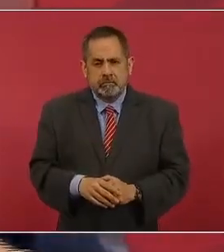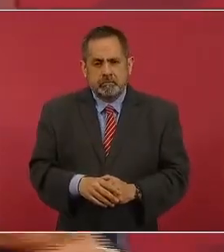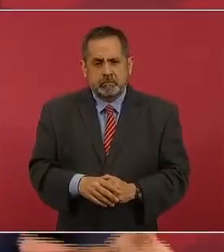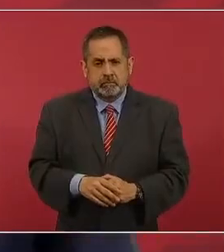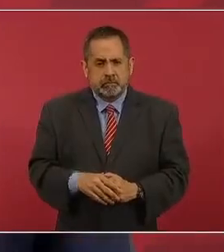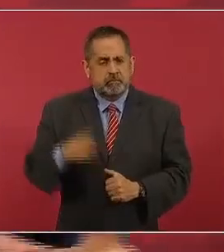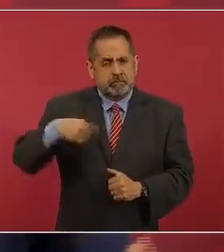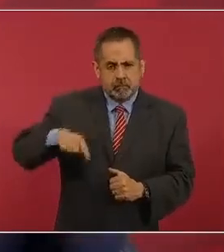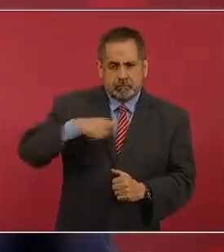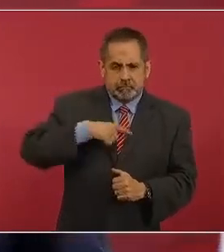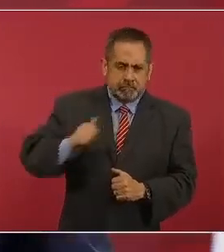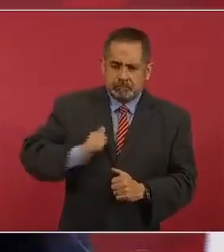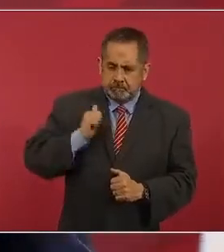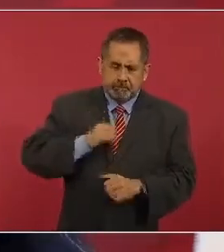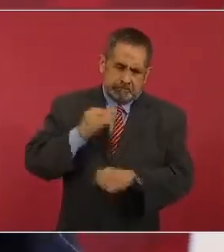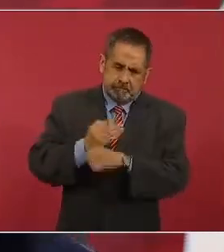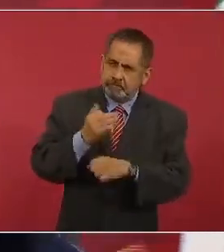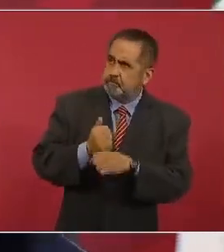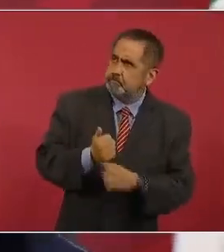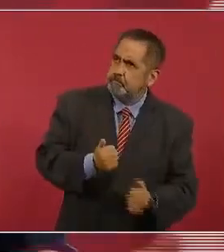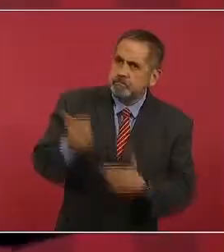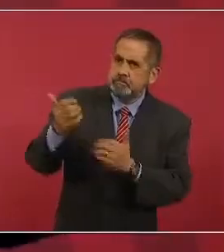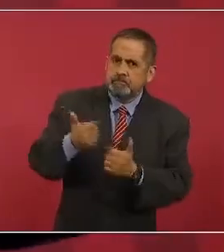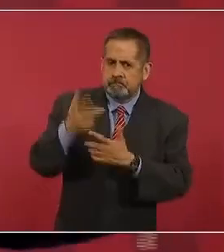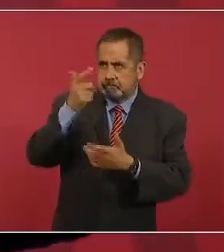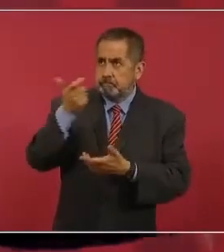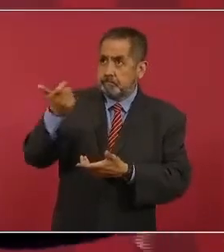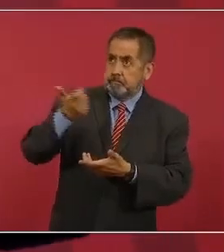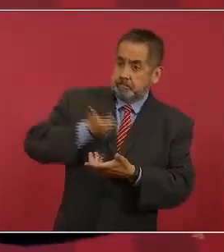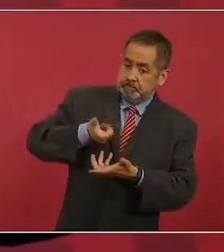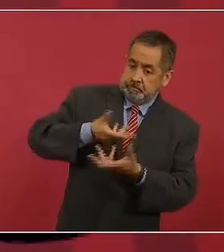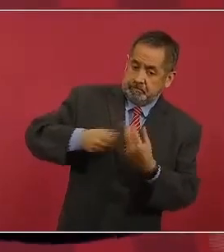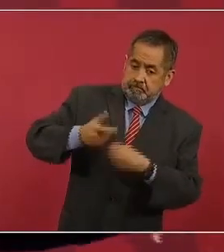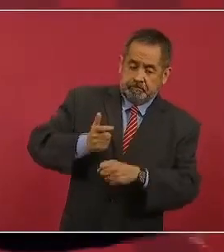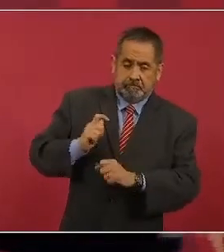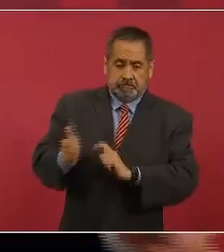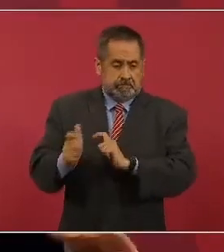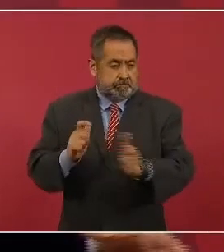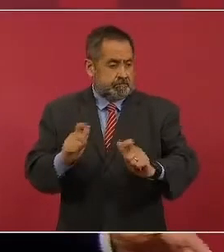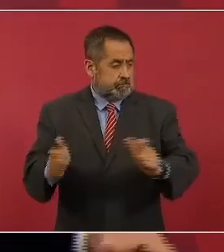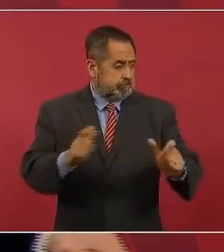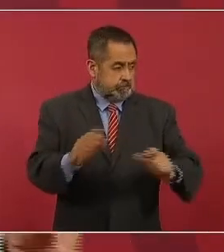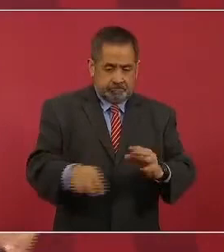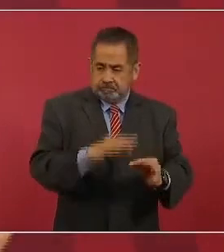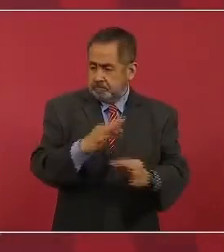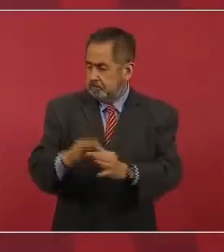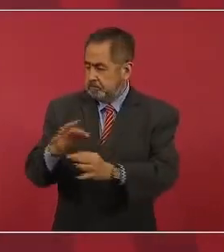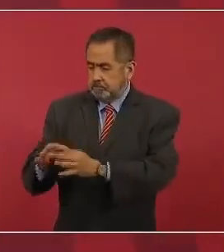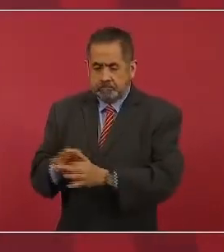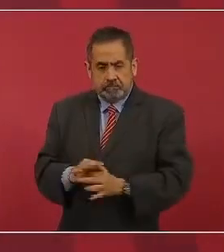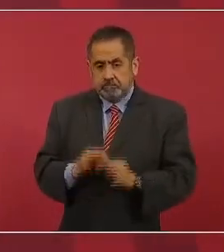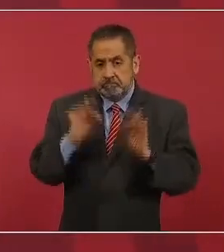porque estamos aprovechando para rehabilitarlas, tenerlas